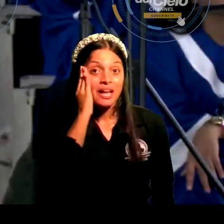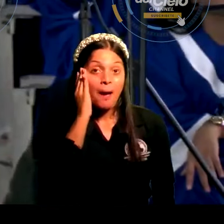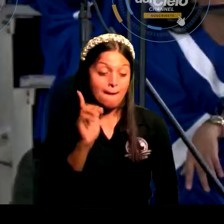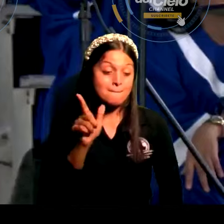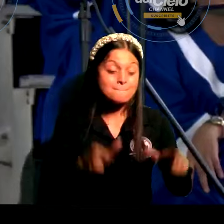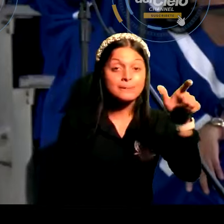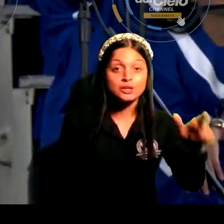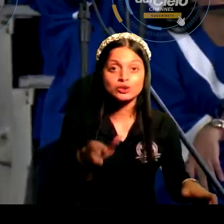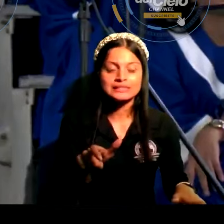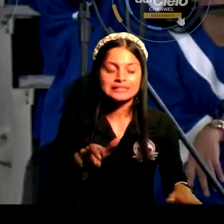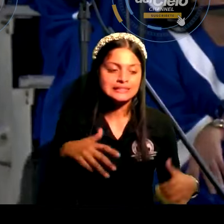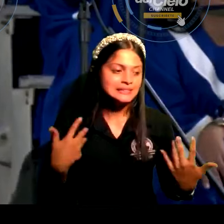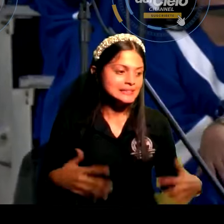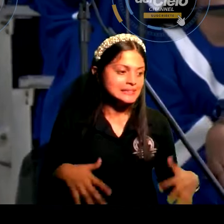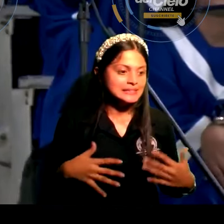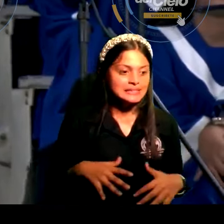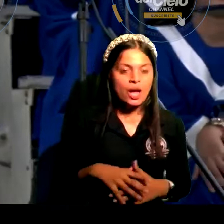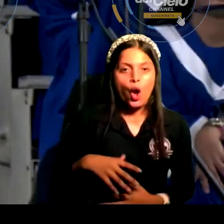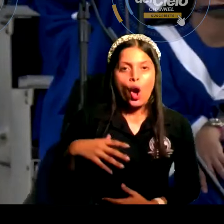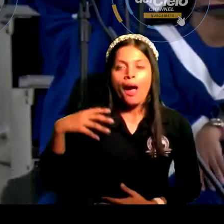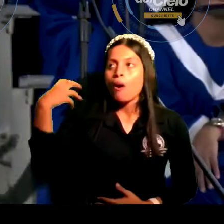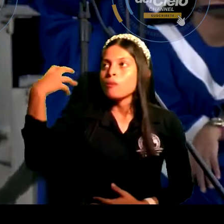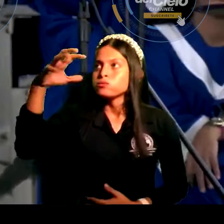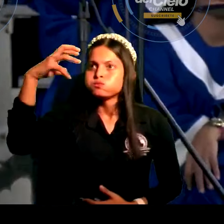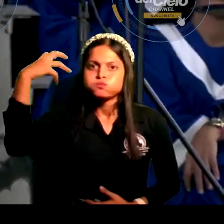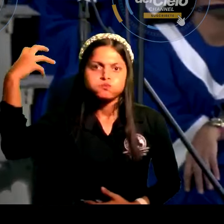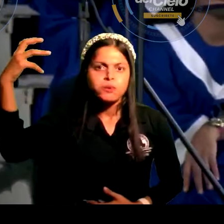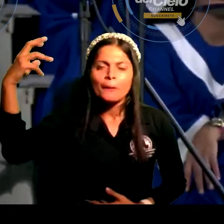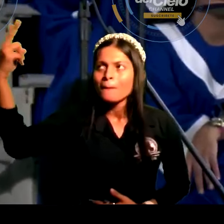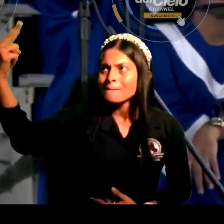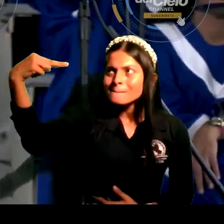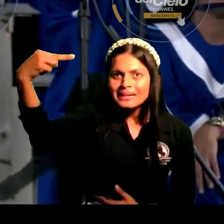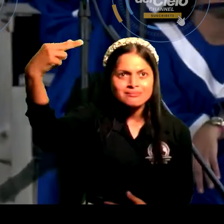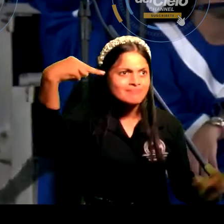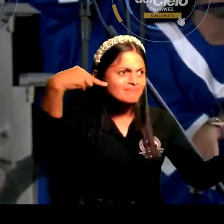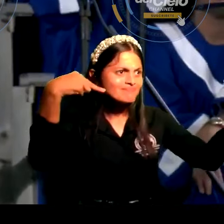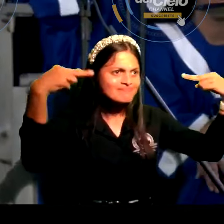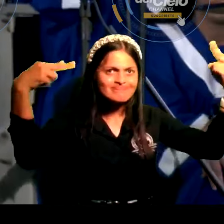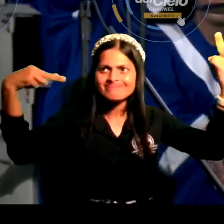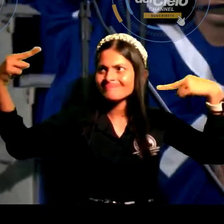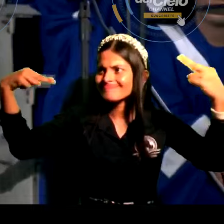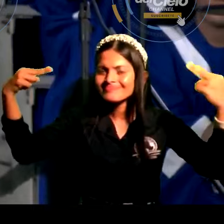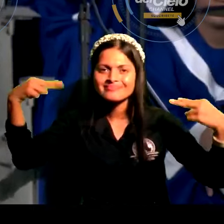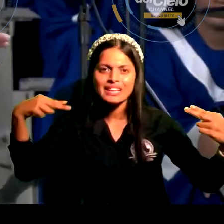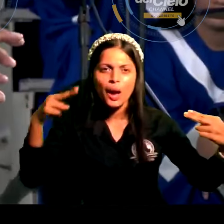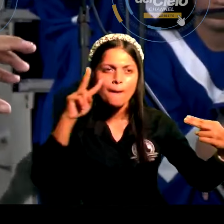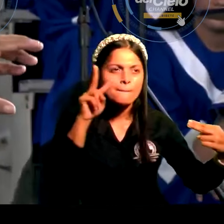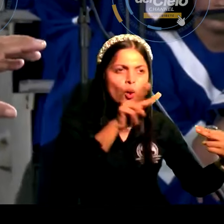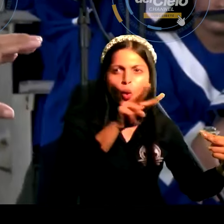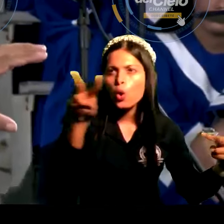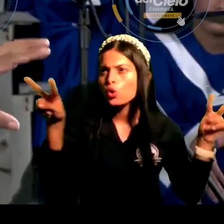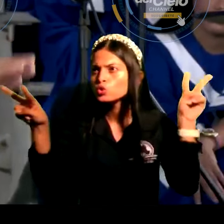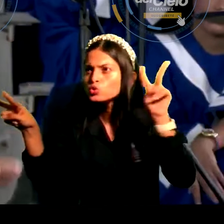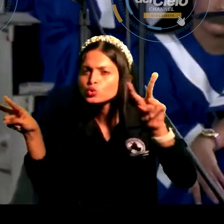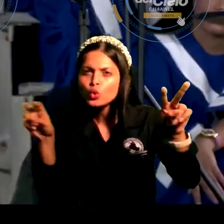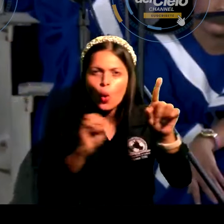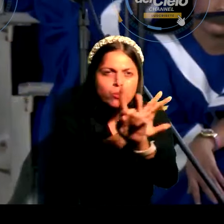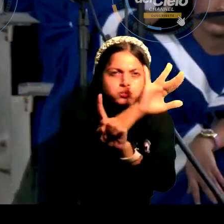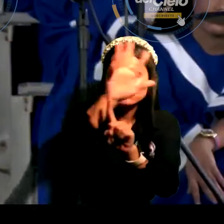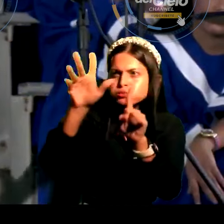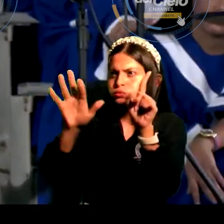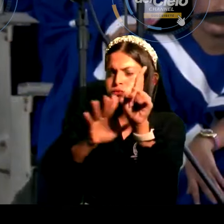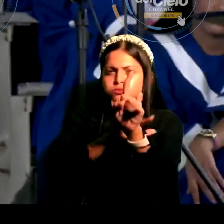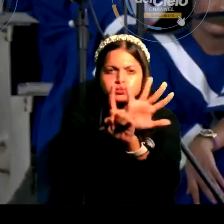colocar cámaras de video para tratar de identificar y de grabar y de tener un